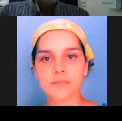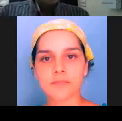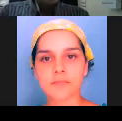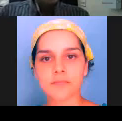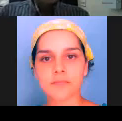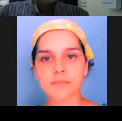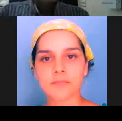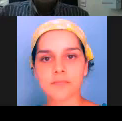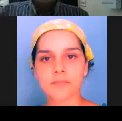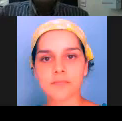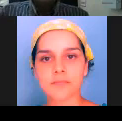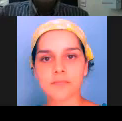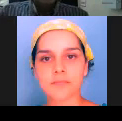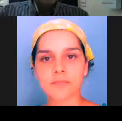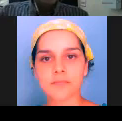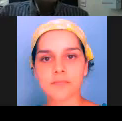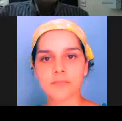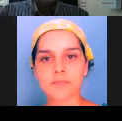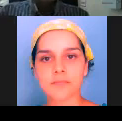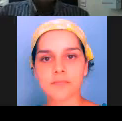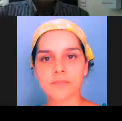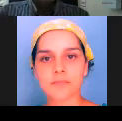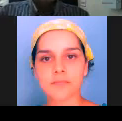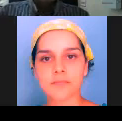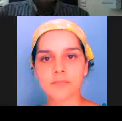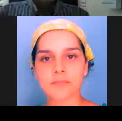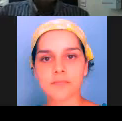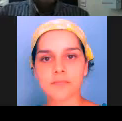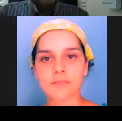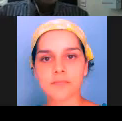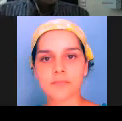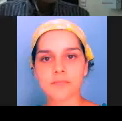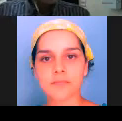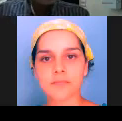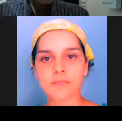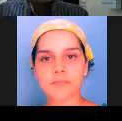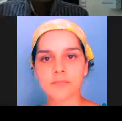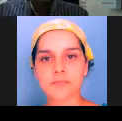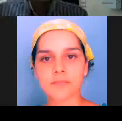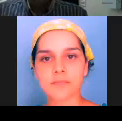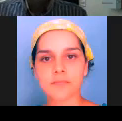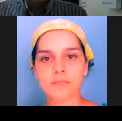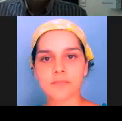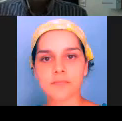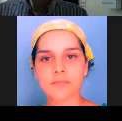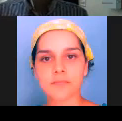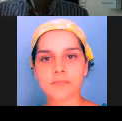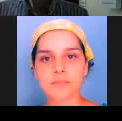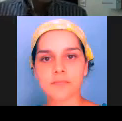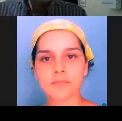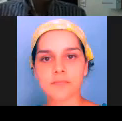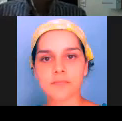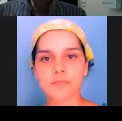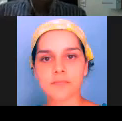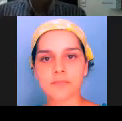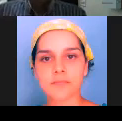metodologías también que ya han sido aprobadas y validadas y aceptadas por la banca internacional, que parte de ellos